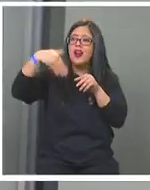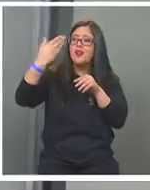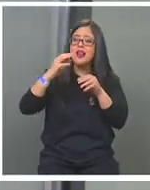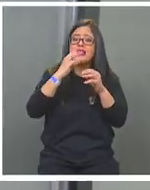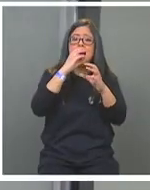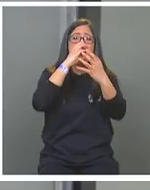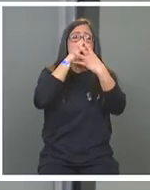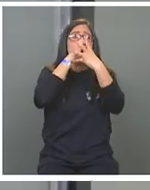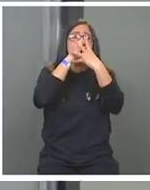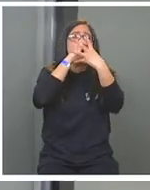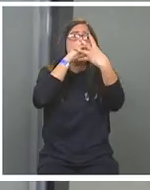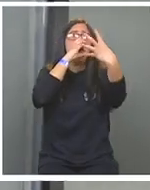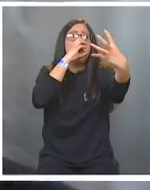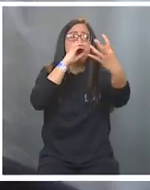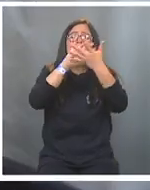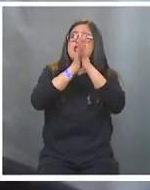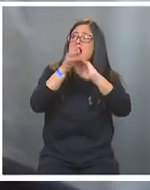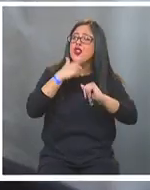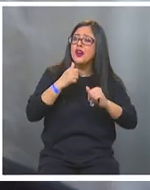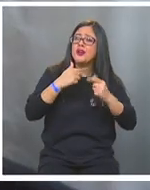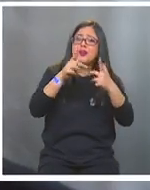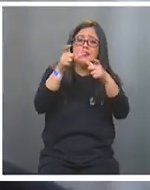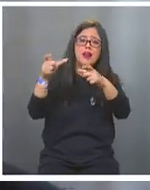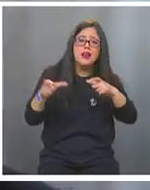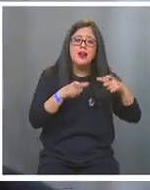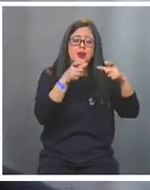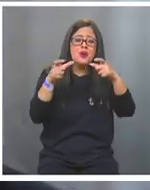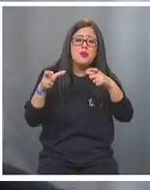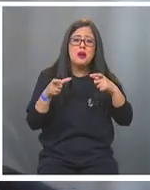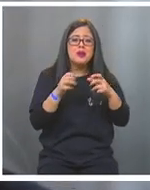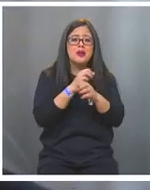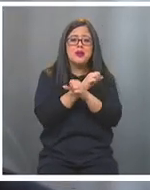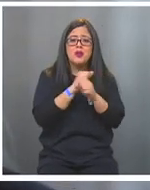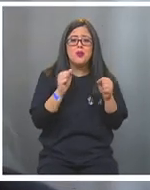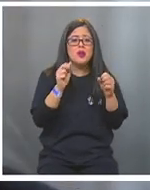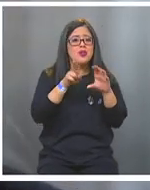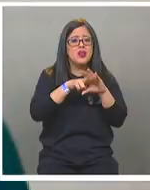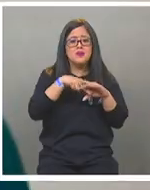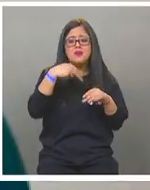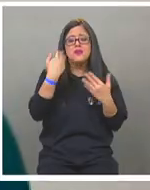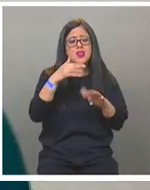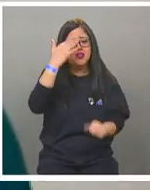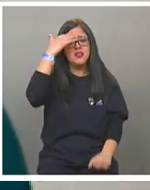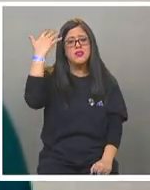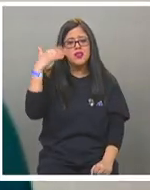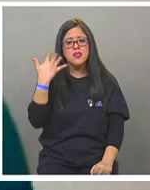todo lo que a él le gusta de su cumpleaños. Y no lo pudieron levantar, ya tenía fiebre.